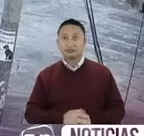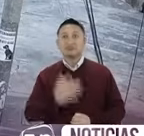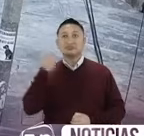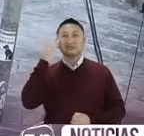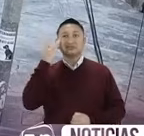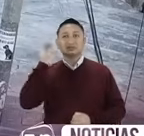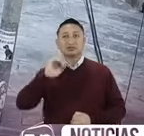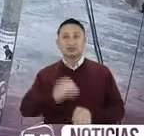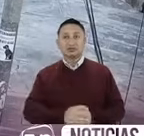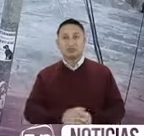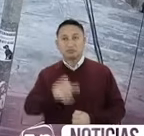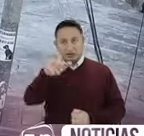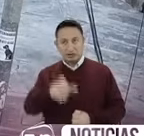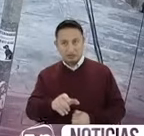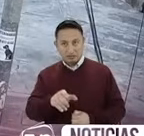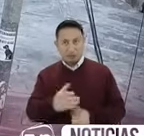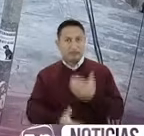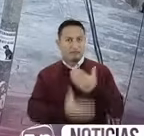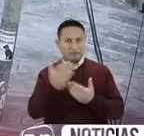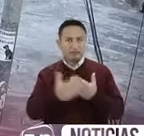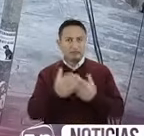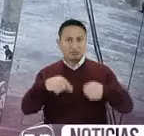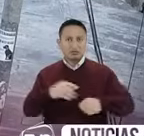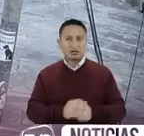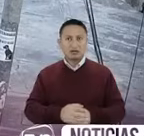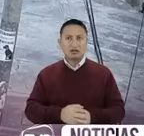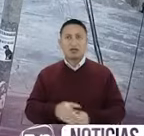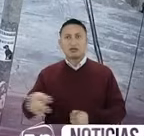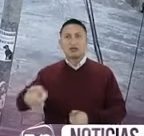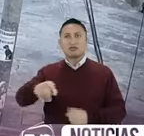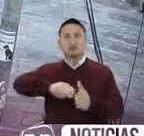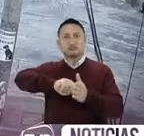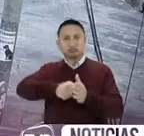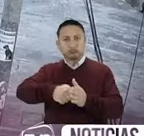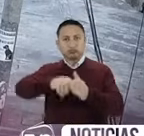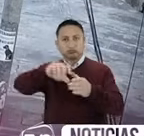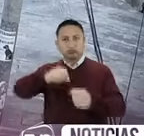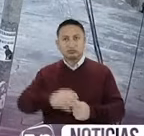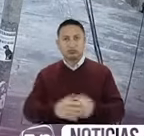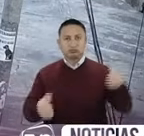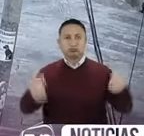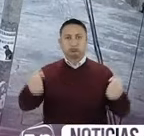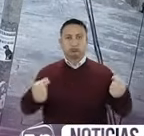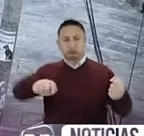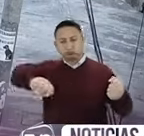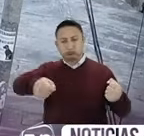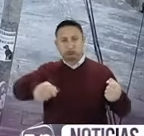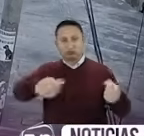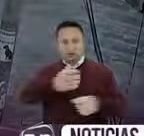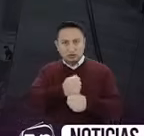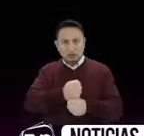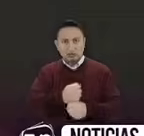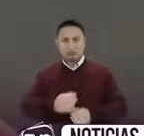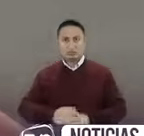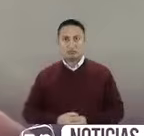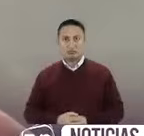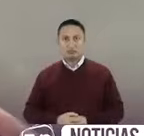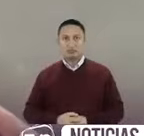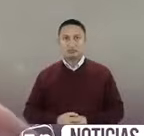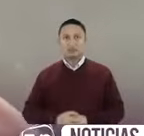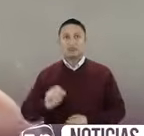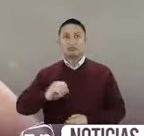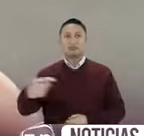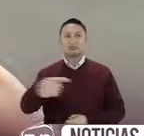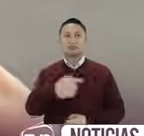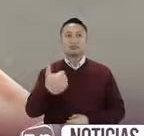destreza del antisocial. El carro estaba cerrado y el volante con todas las seguridades. Claro, parece que tiene una llave.